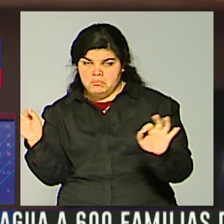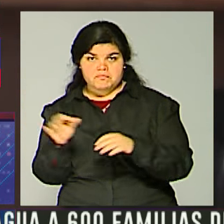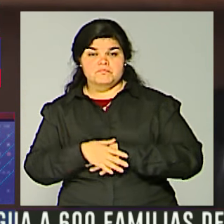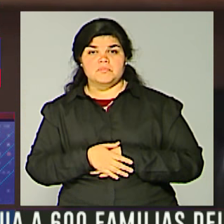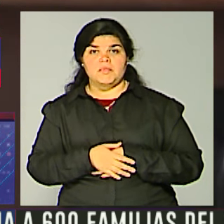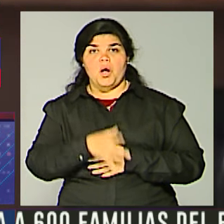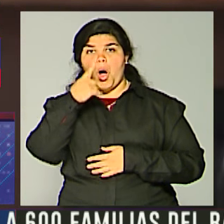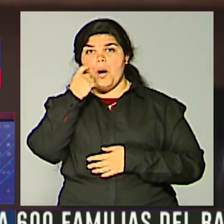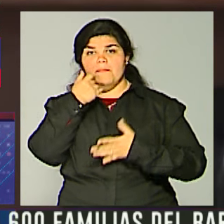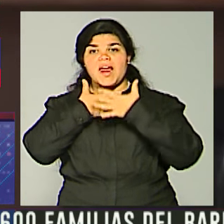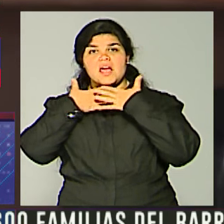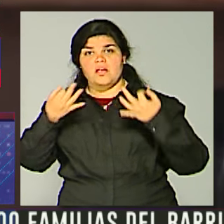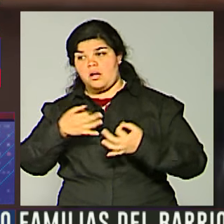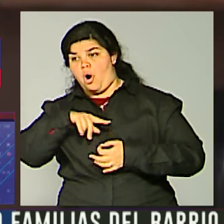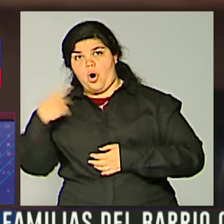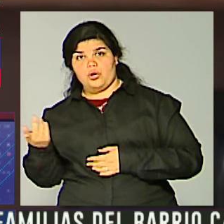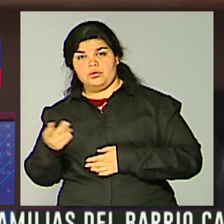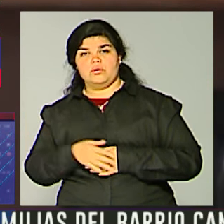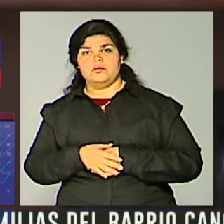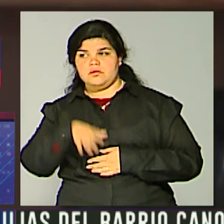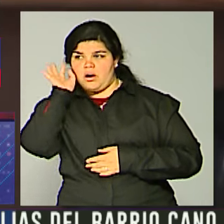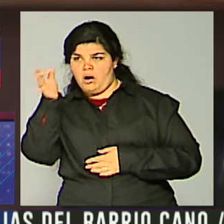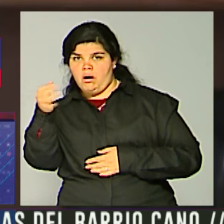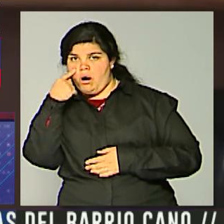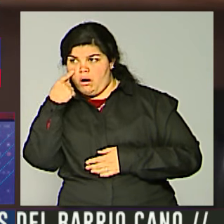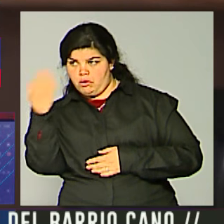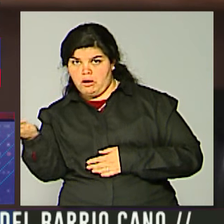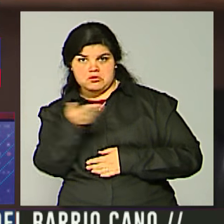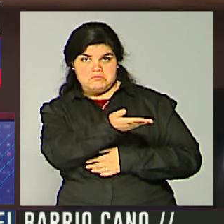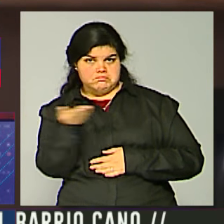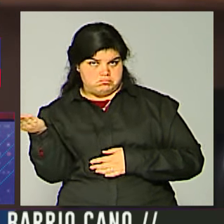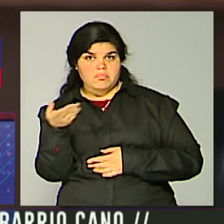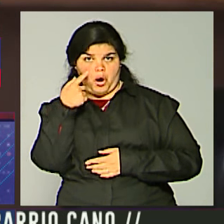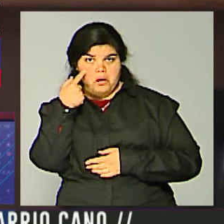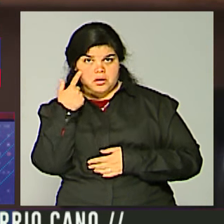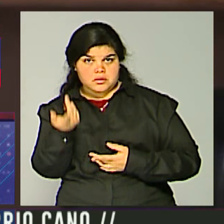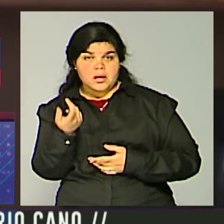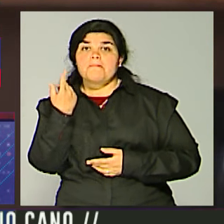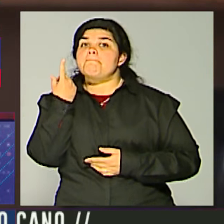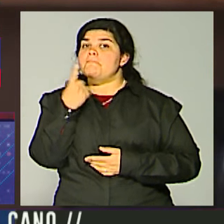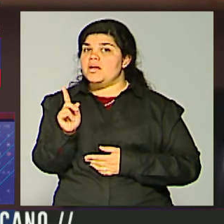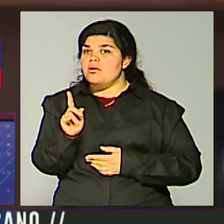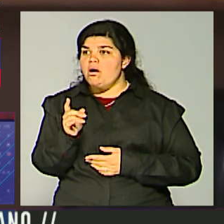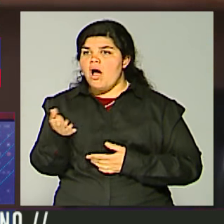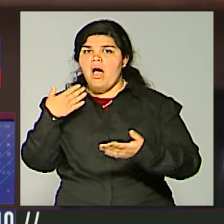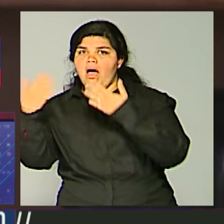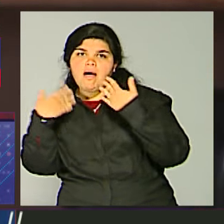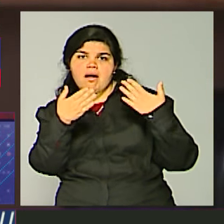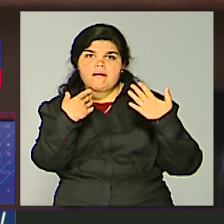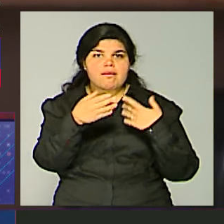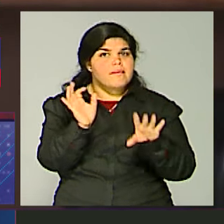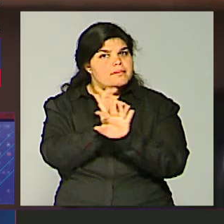que, aunque conocía a Genaro y a Julieta, no habló con ninguno de ellos la noche en que murió Fortunato. Los